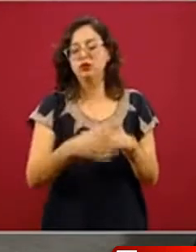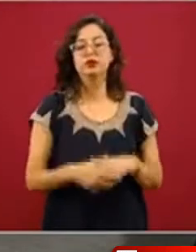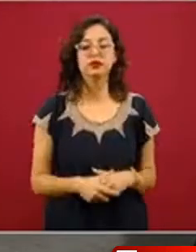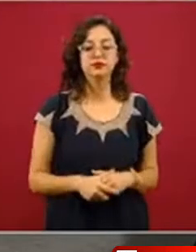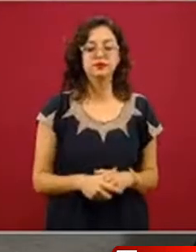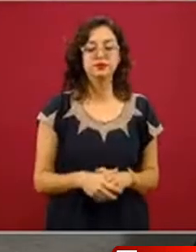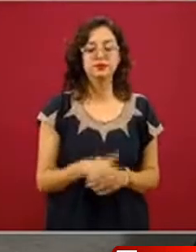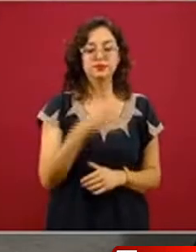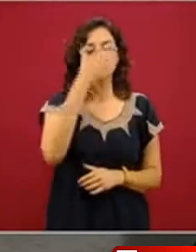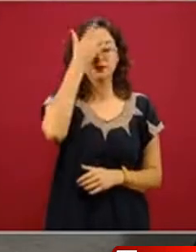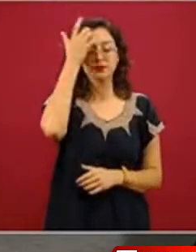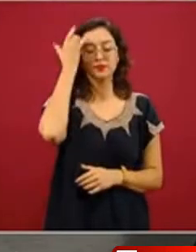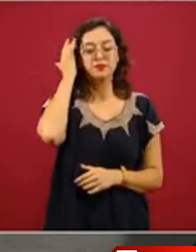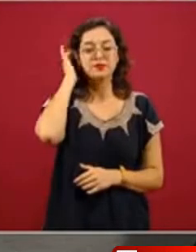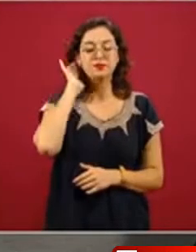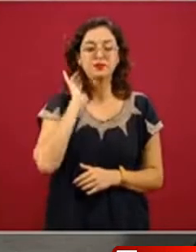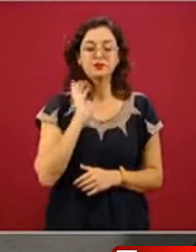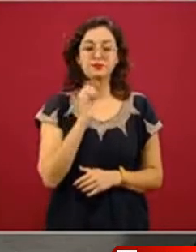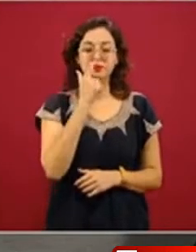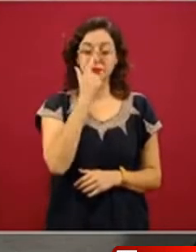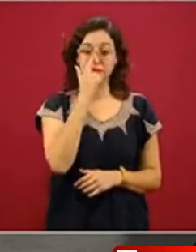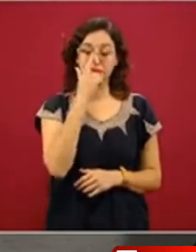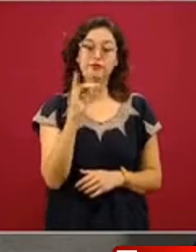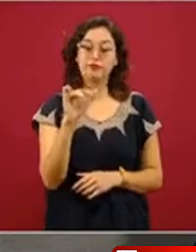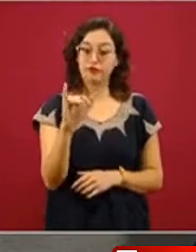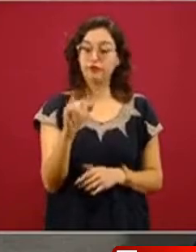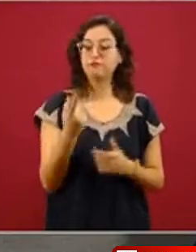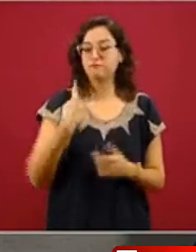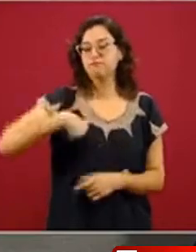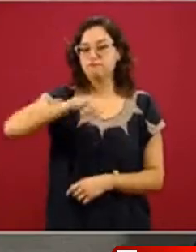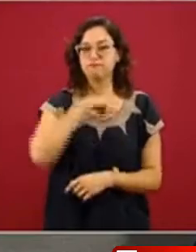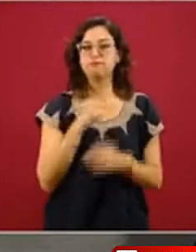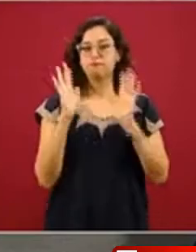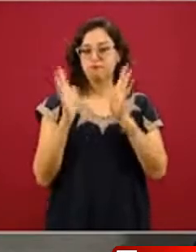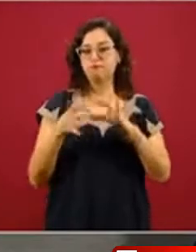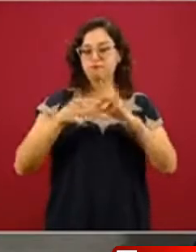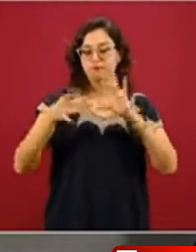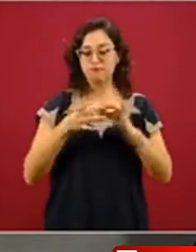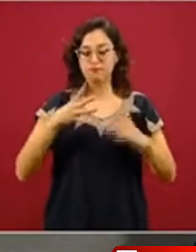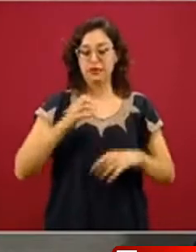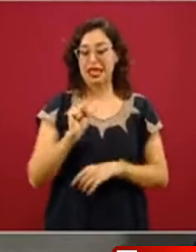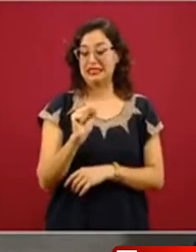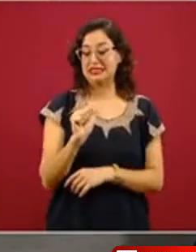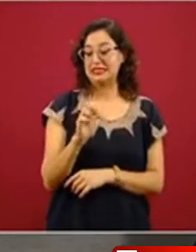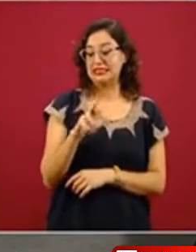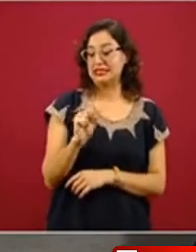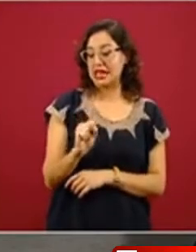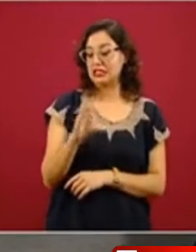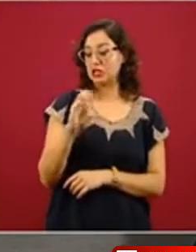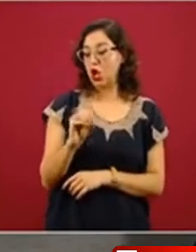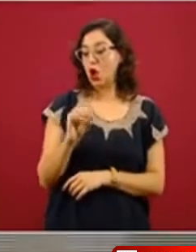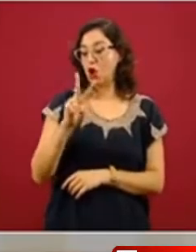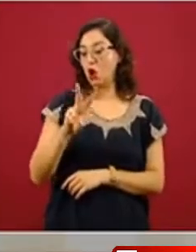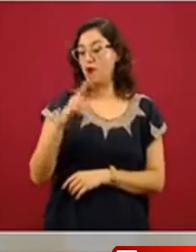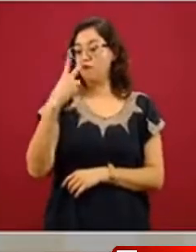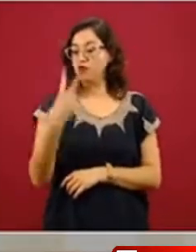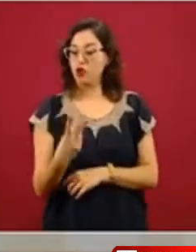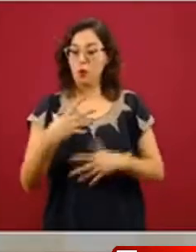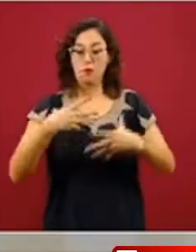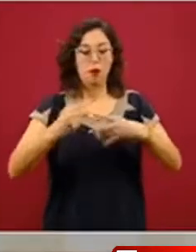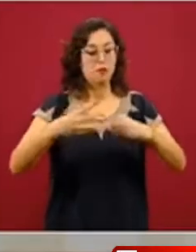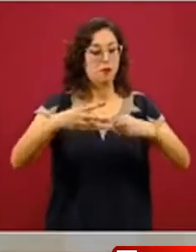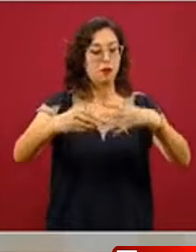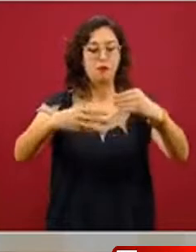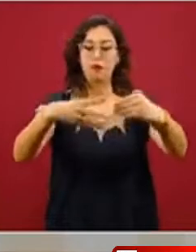que hemos dicho de la epidemia larga y de que durante algunos años el virus SARS-CoV-2 causante de COVID estará en el mundo y